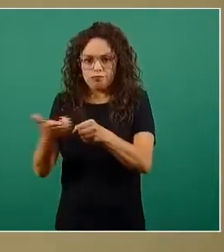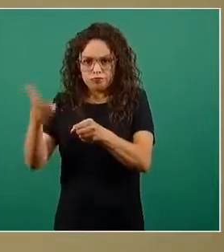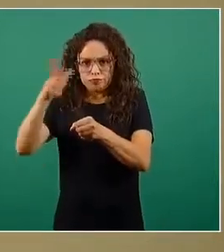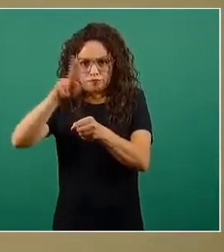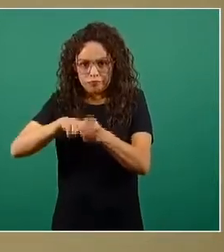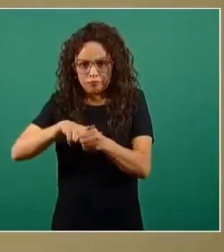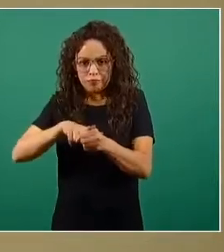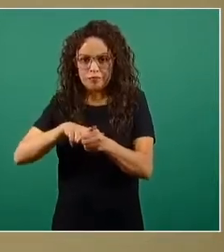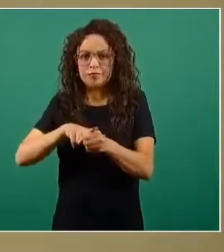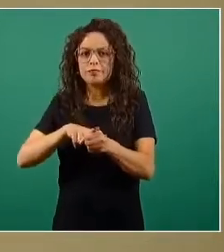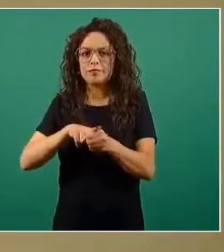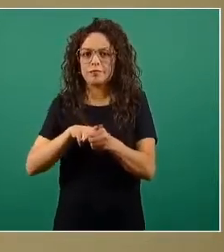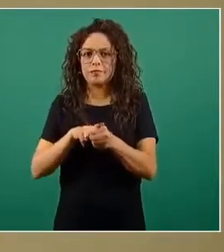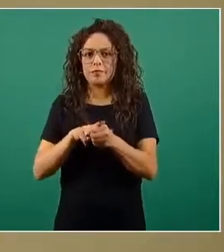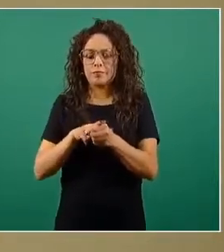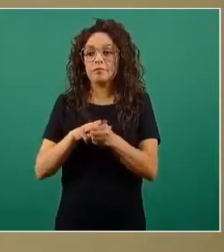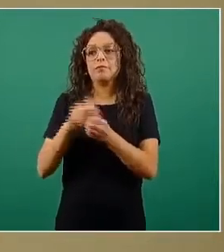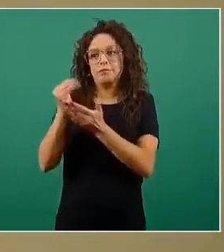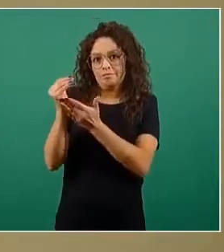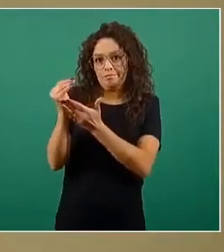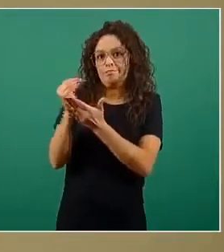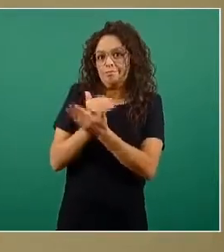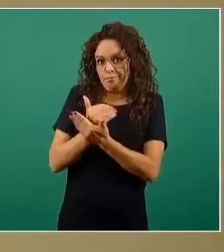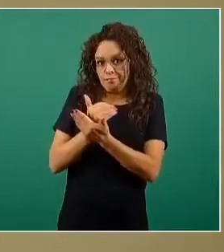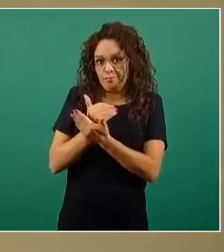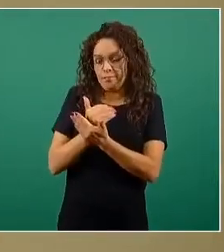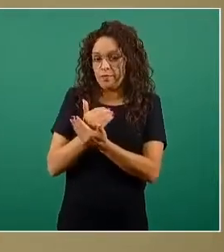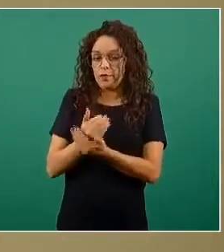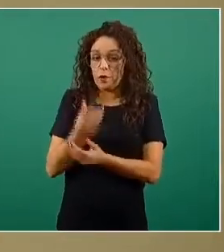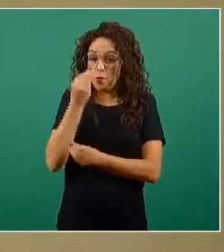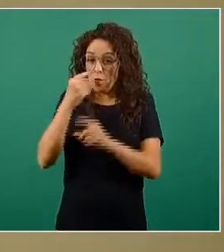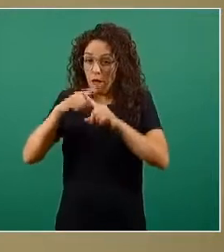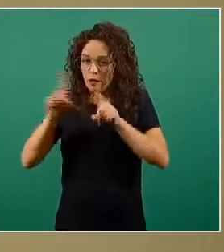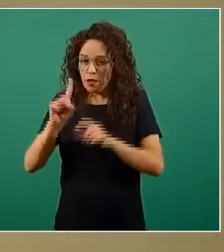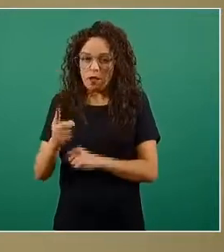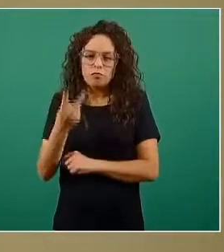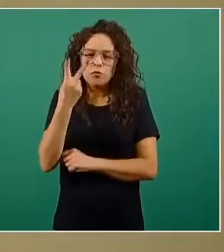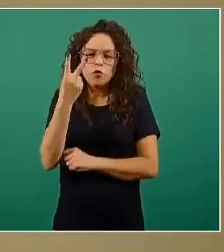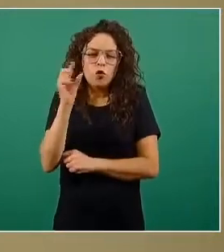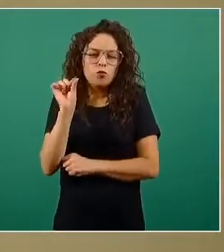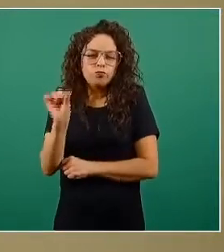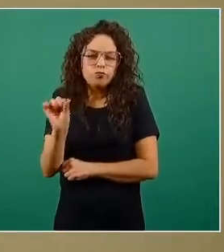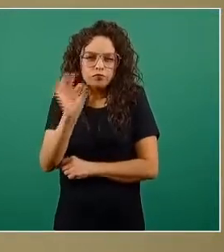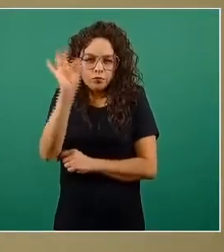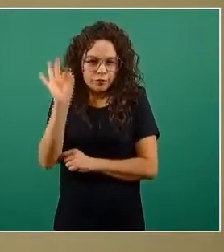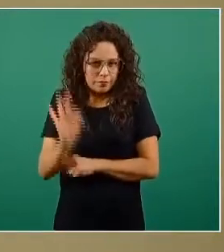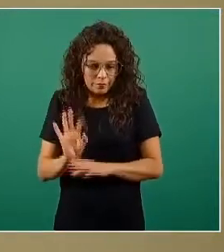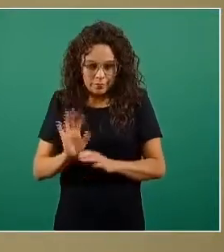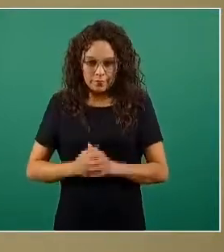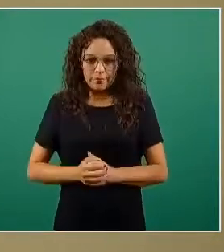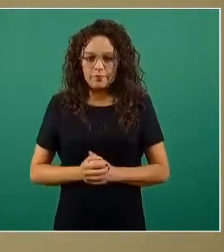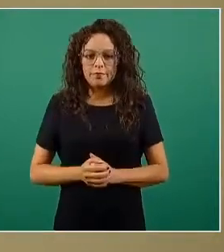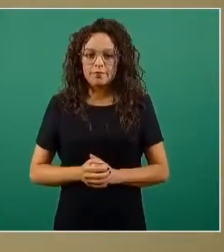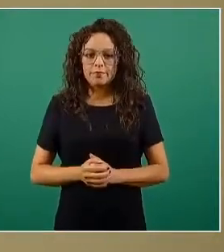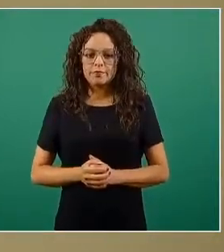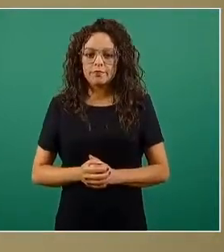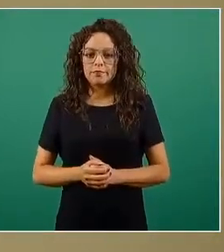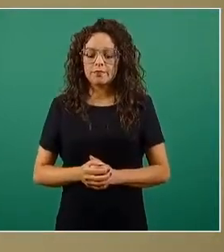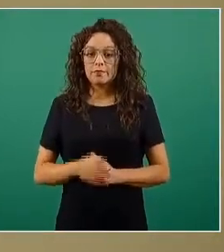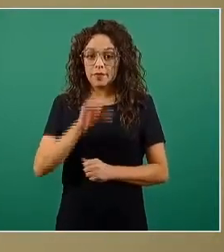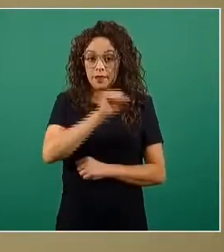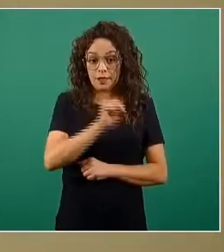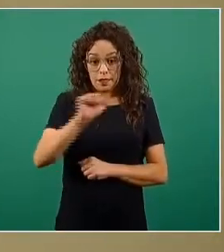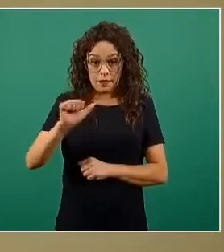uno o dos puntos menor al que existía, sí. No mucho, nada más son uno o dos puntos. ¿Qué proyección tiene la Secretaría de Salud al